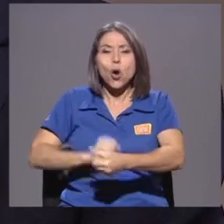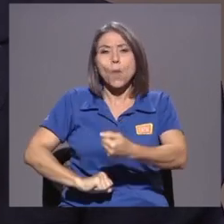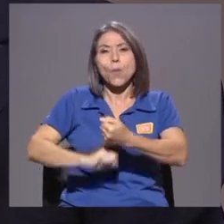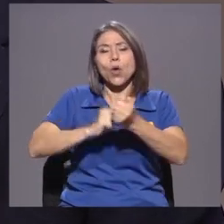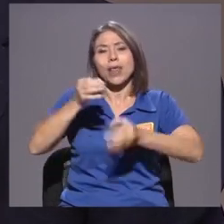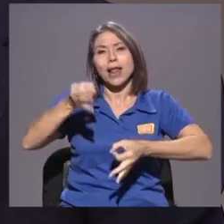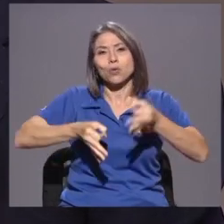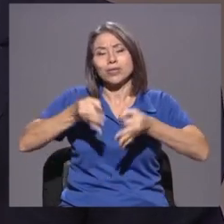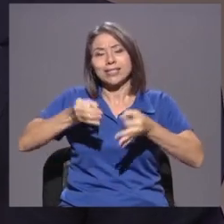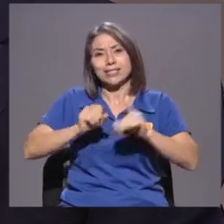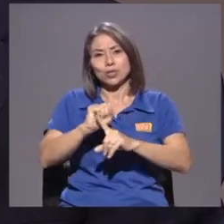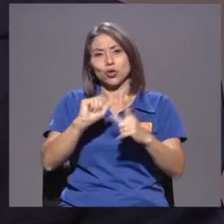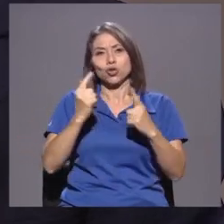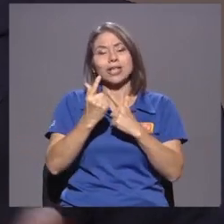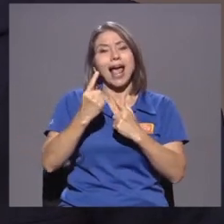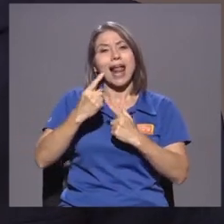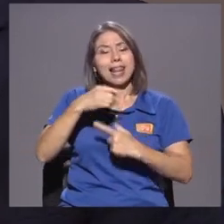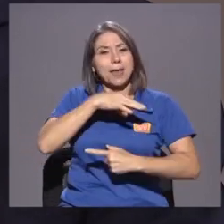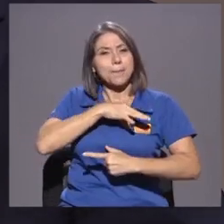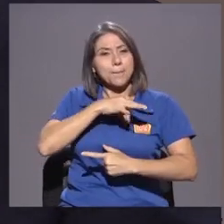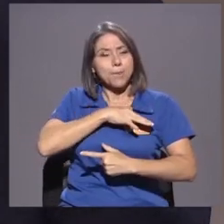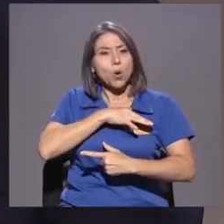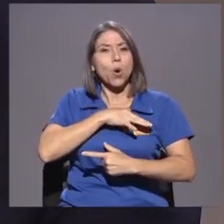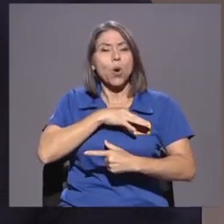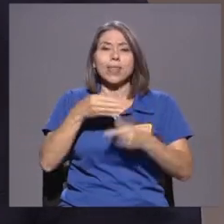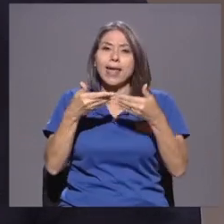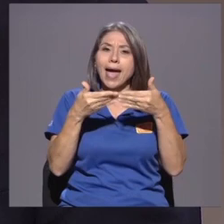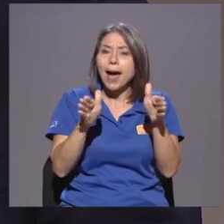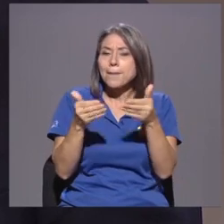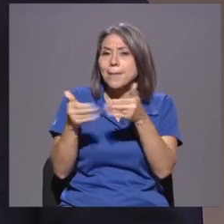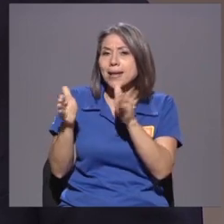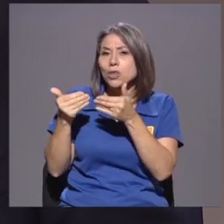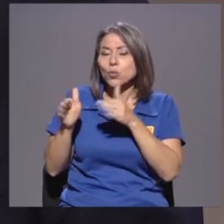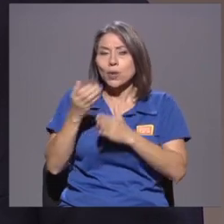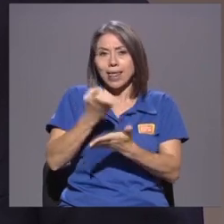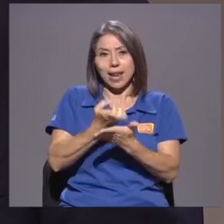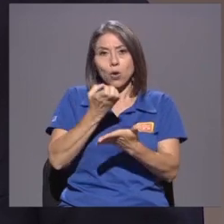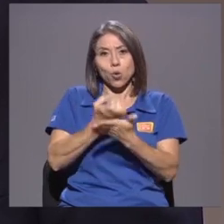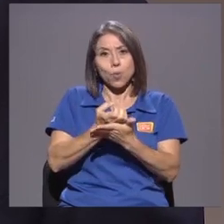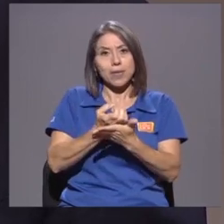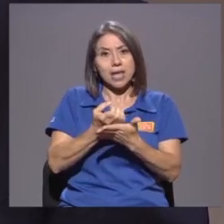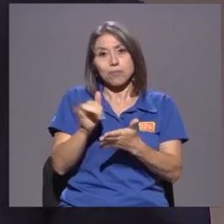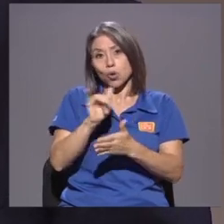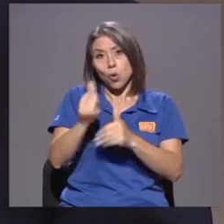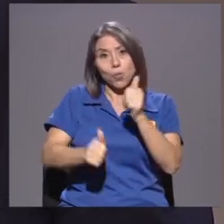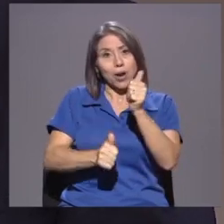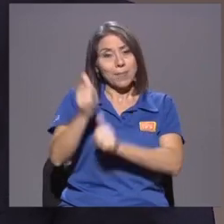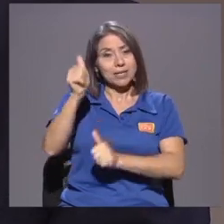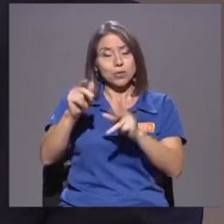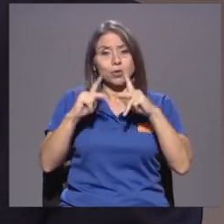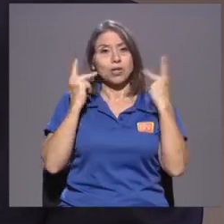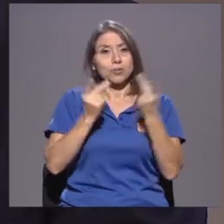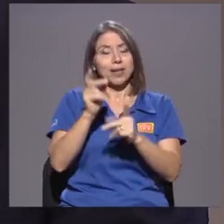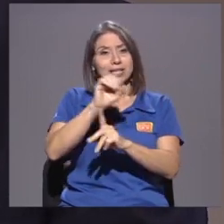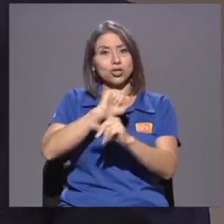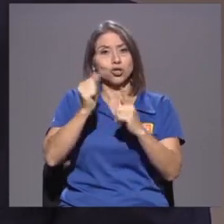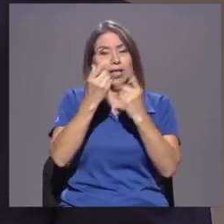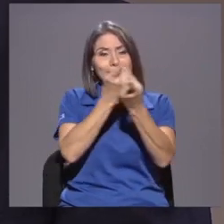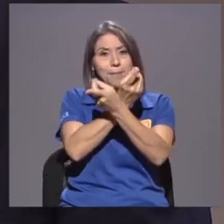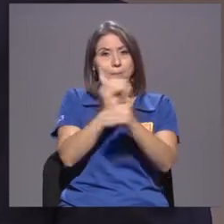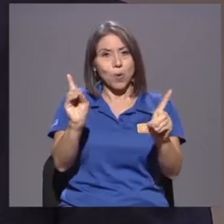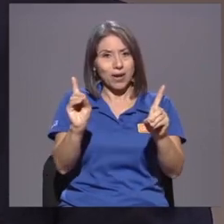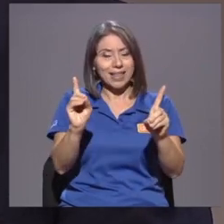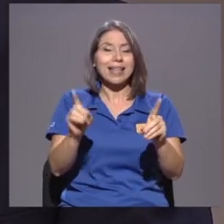y en pro de una apertura razonable de la economía como son la mayoría de los partidos socialdemócratas ese no lo tiene